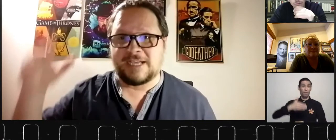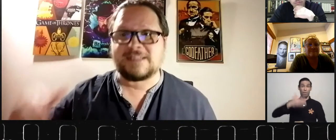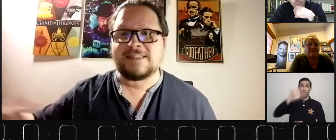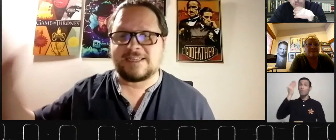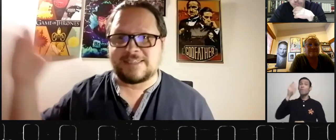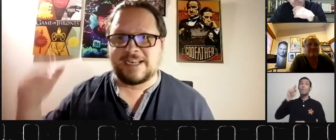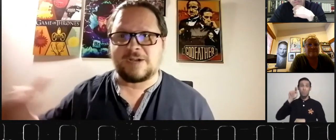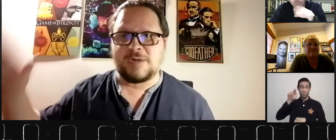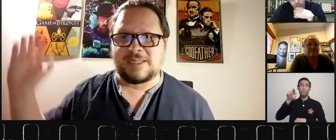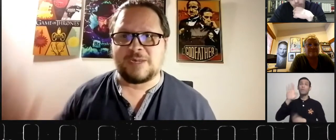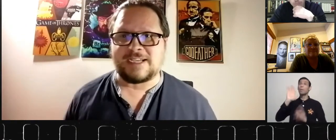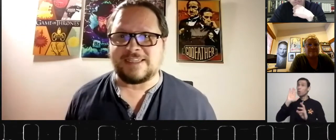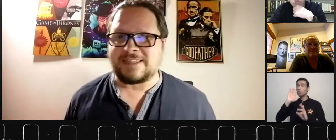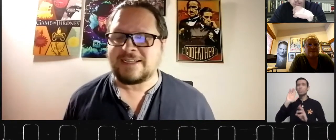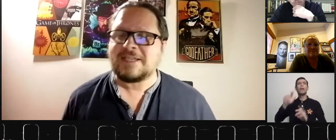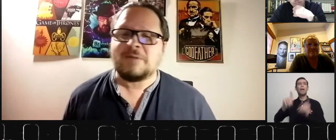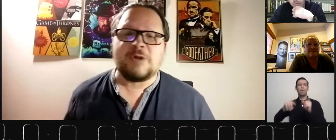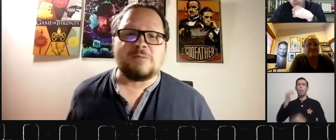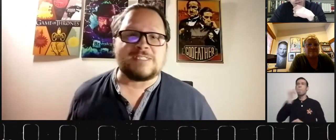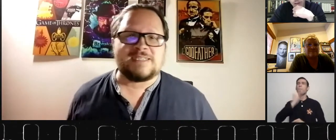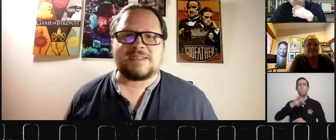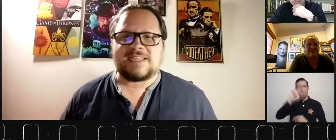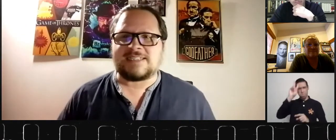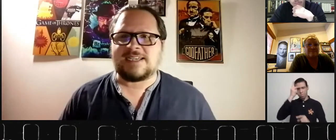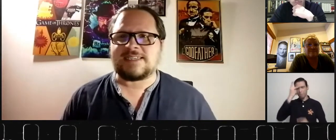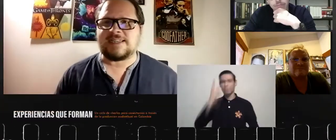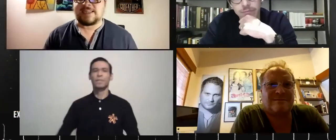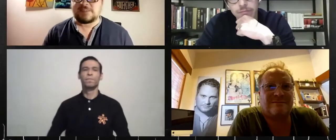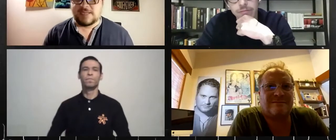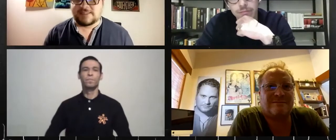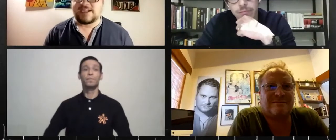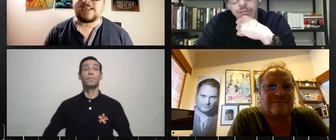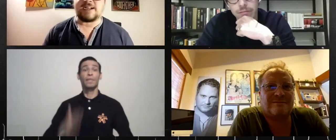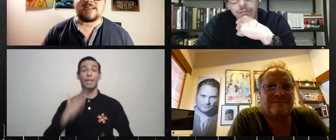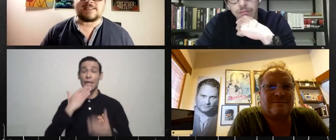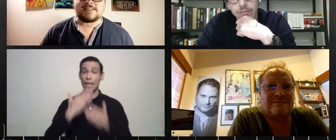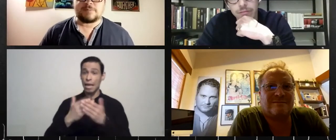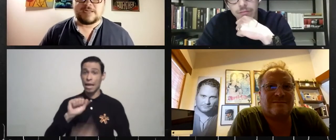veces también en la tercera, en la cuarta o en la quinta. Bueno, Total. muchísimas gracias a Andrés